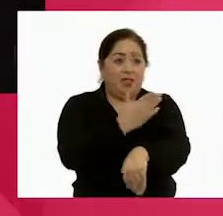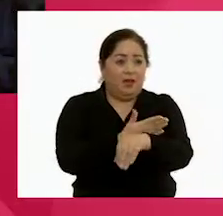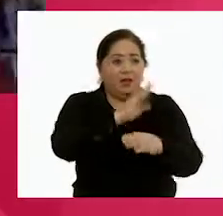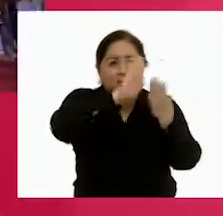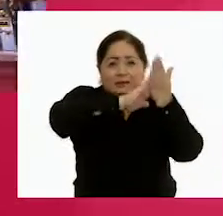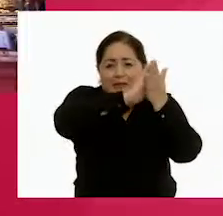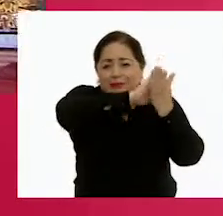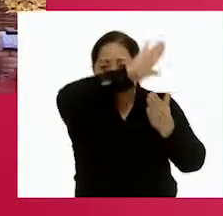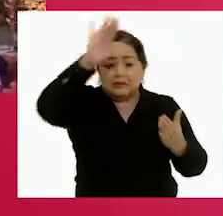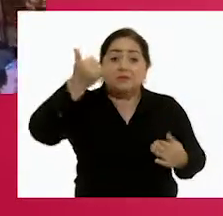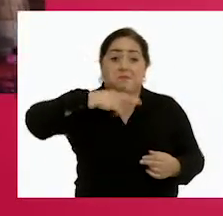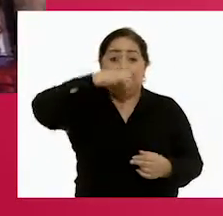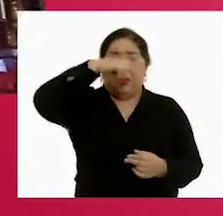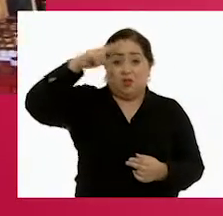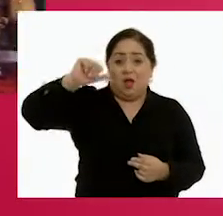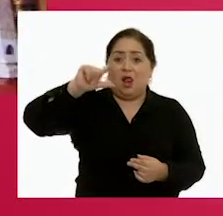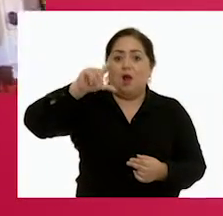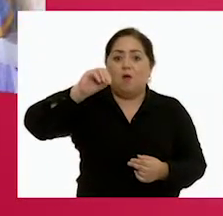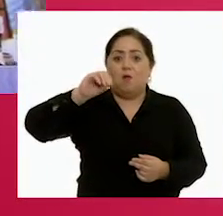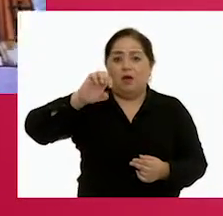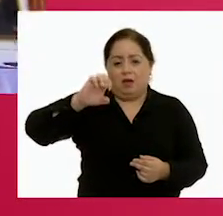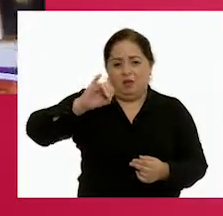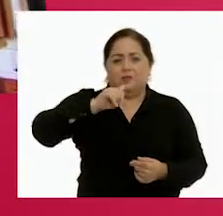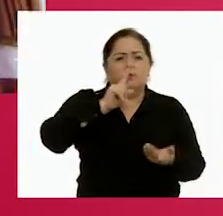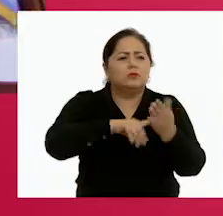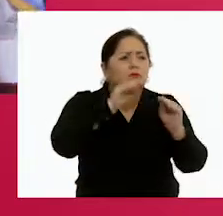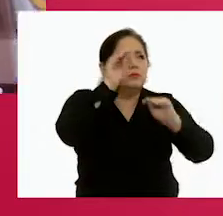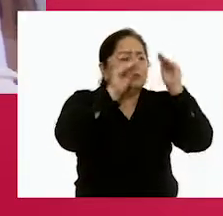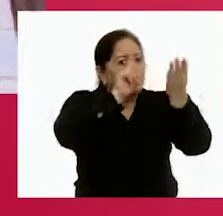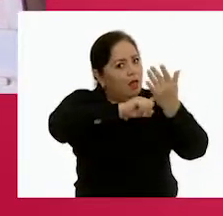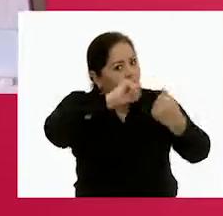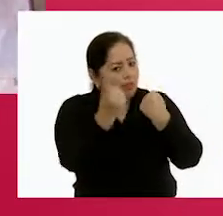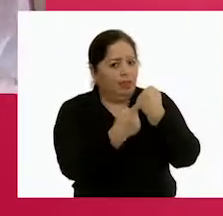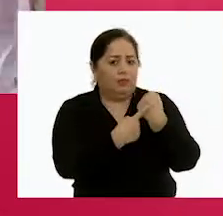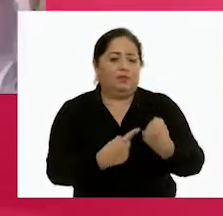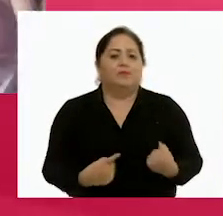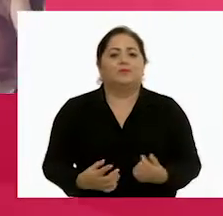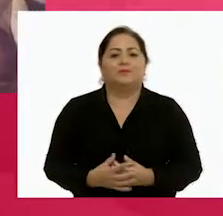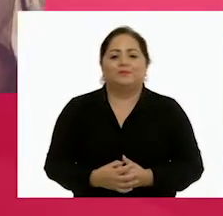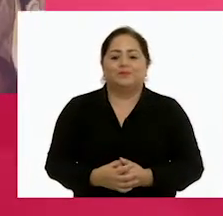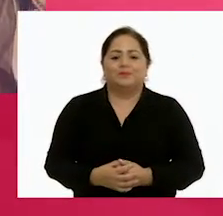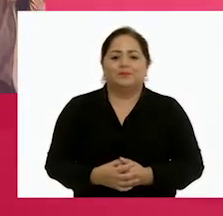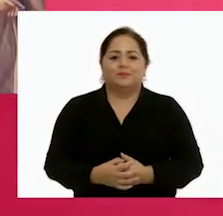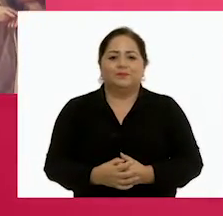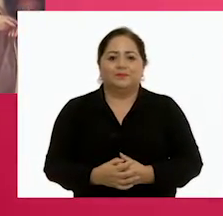tallados y las pinturas al óleo con las que está decorado su interior.